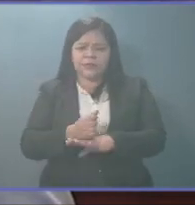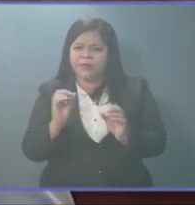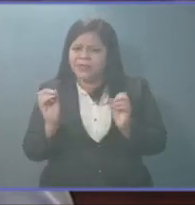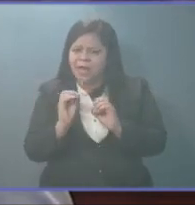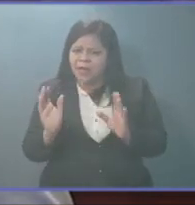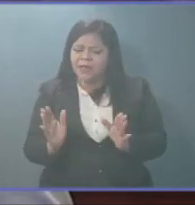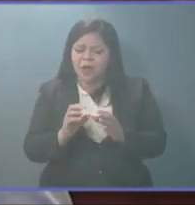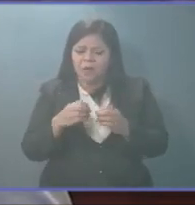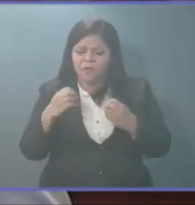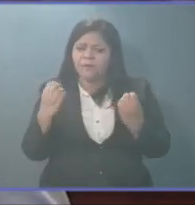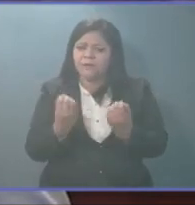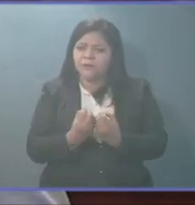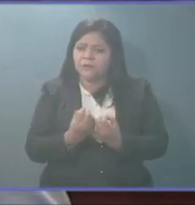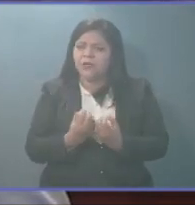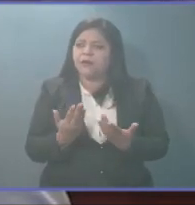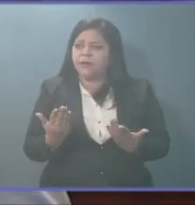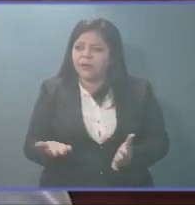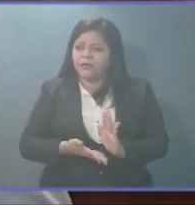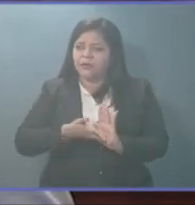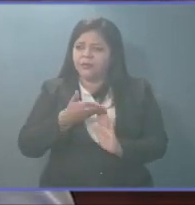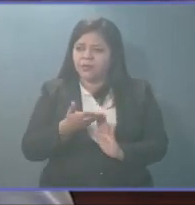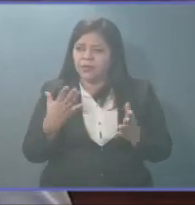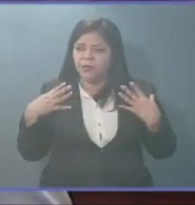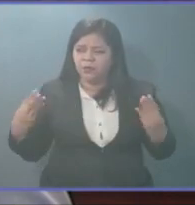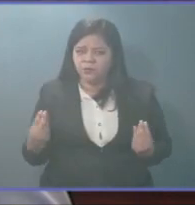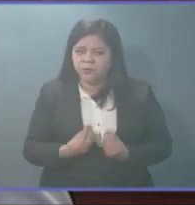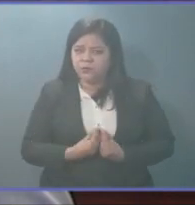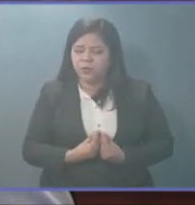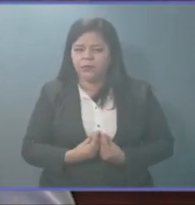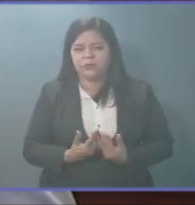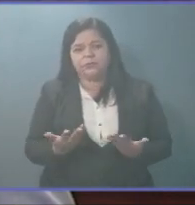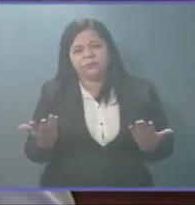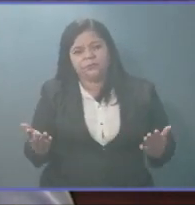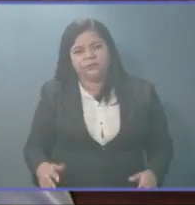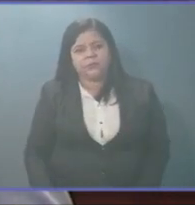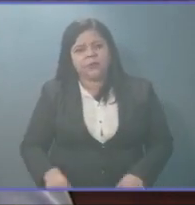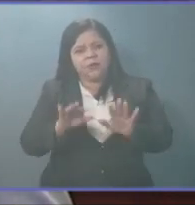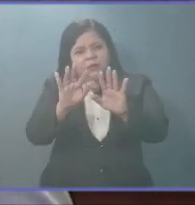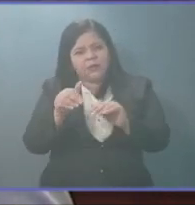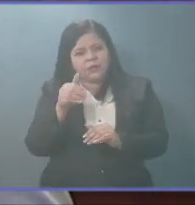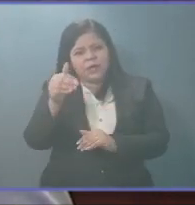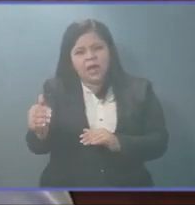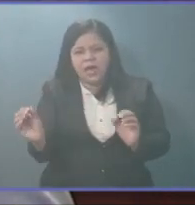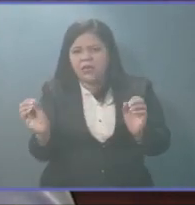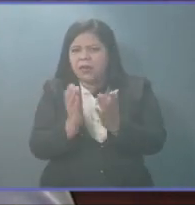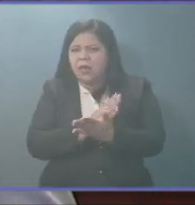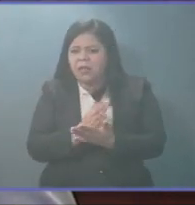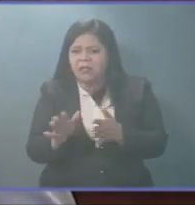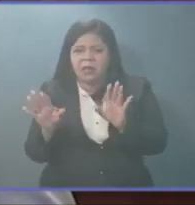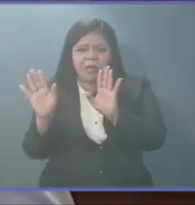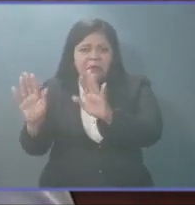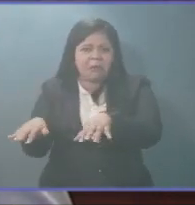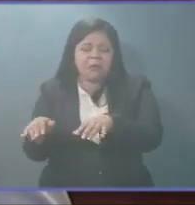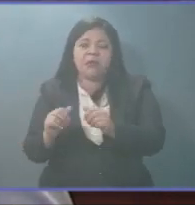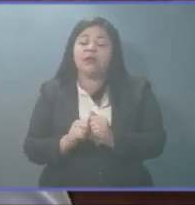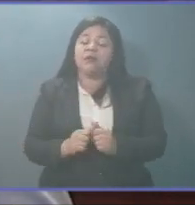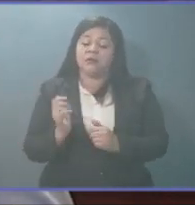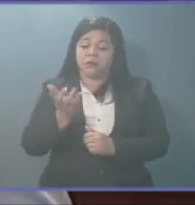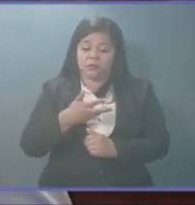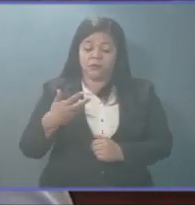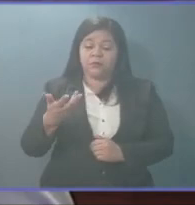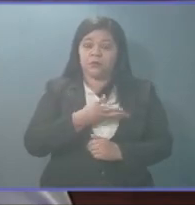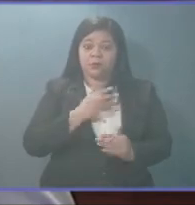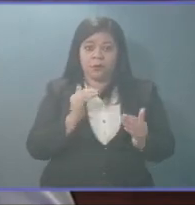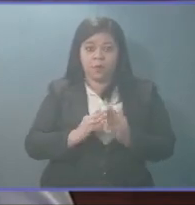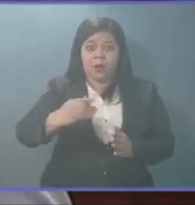coordinara los planes de desarrollo social. Señores, son 10 años y no hicieron nada. Nosotros, como lo hizo